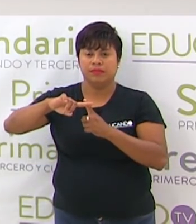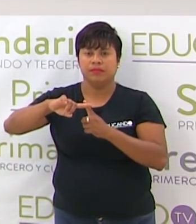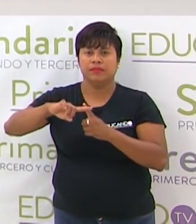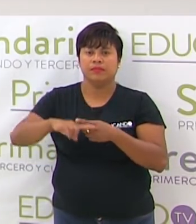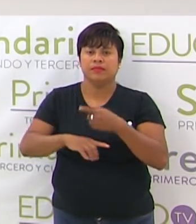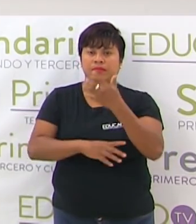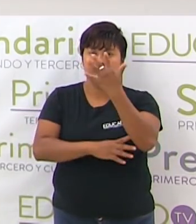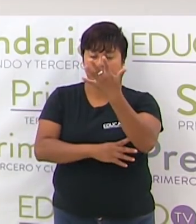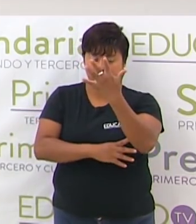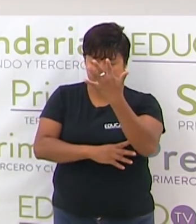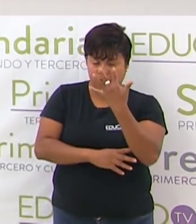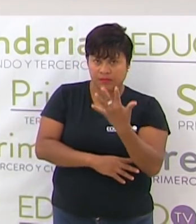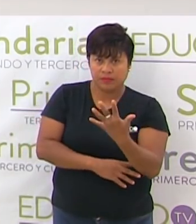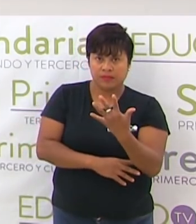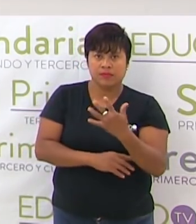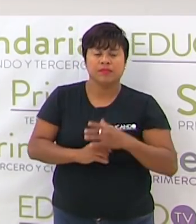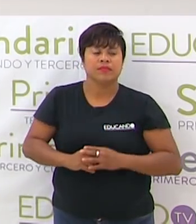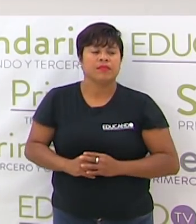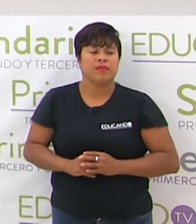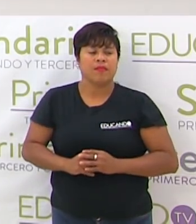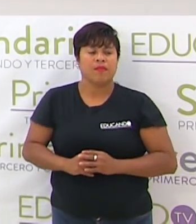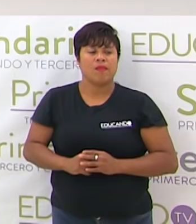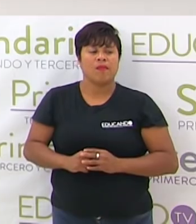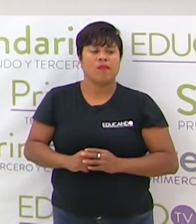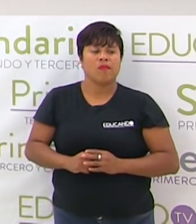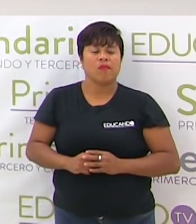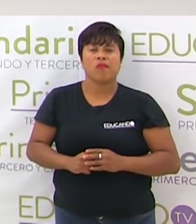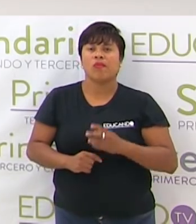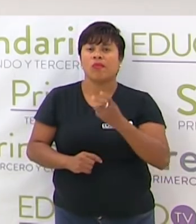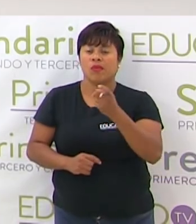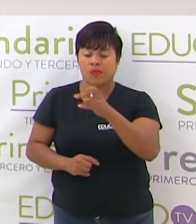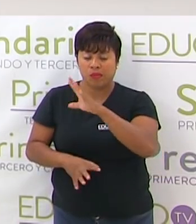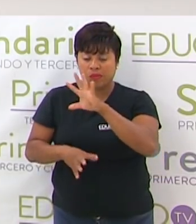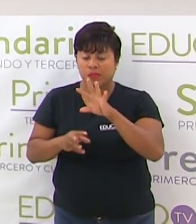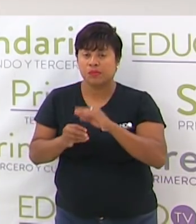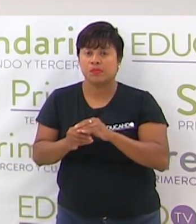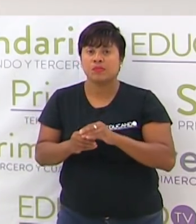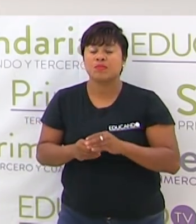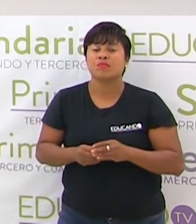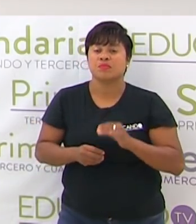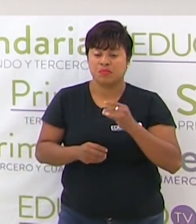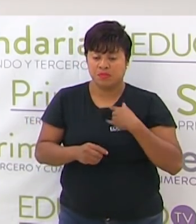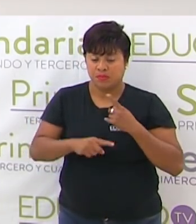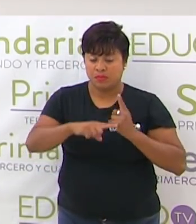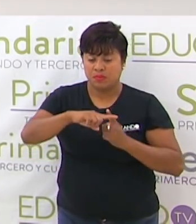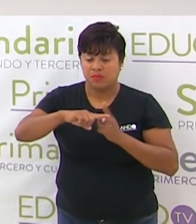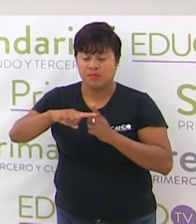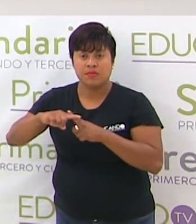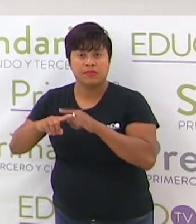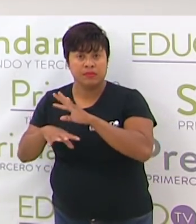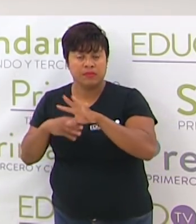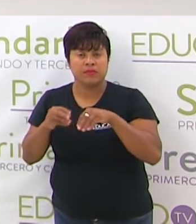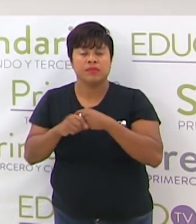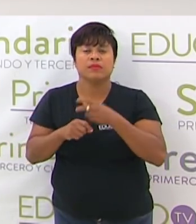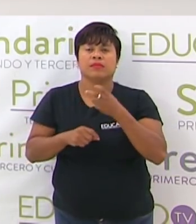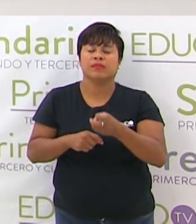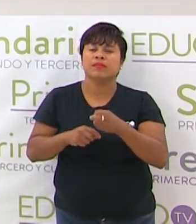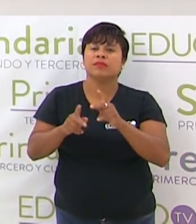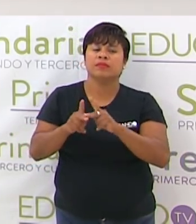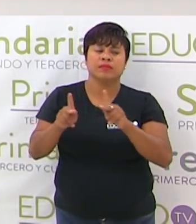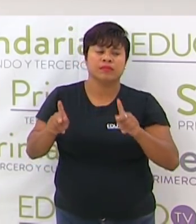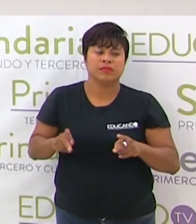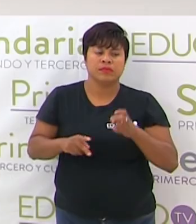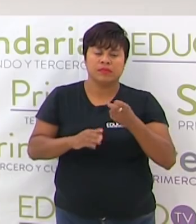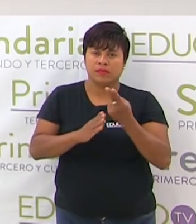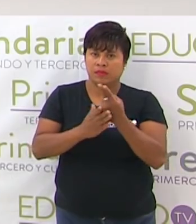más los 5 de este lado. Y en total, si los sumo todos, voy a obtener el perímetro total